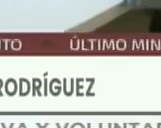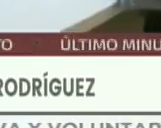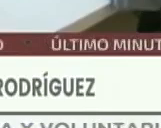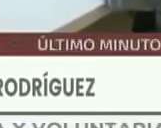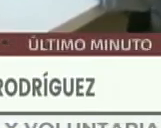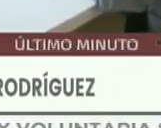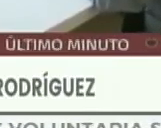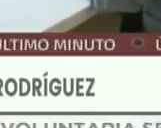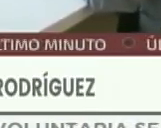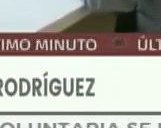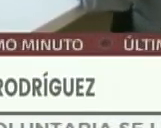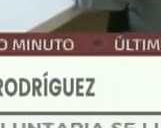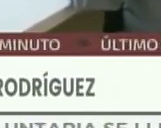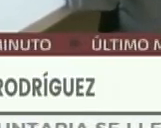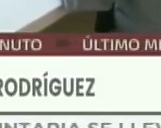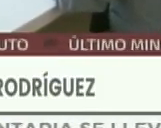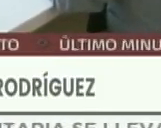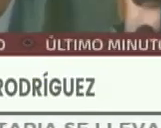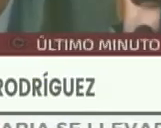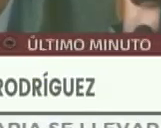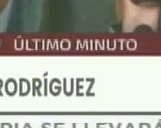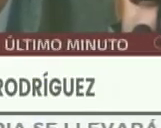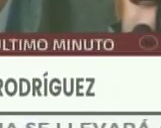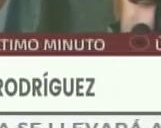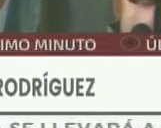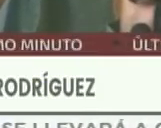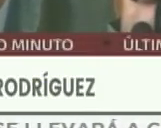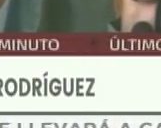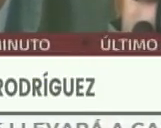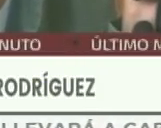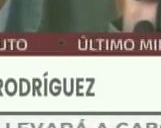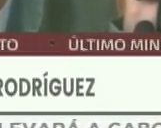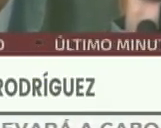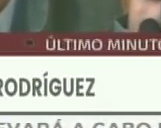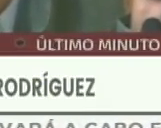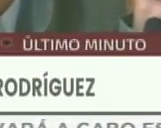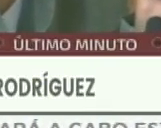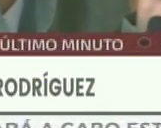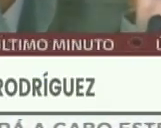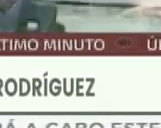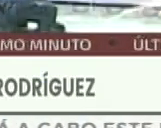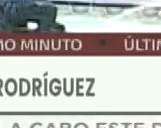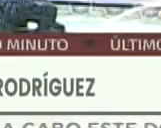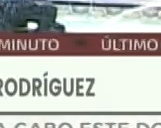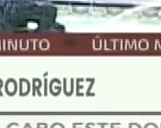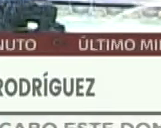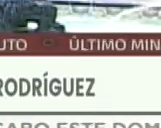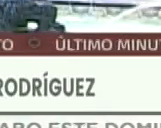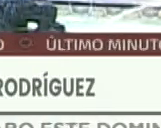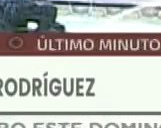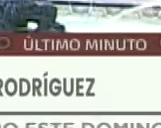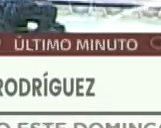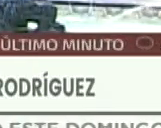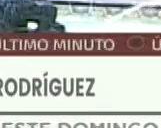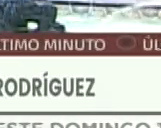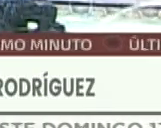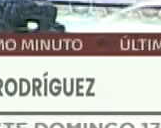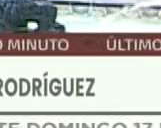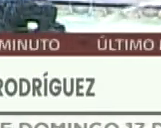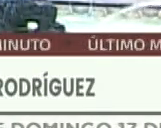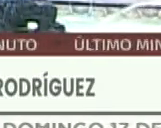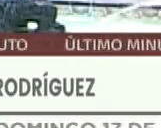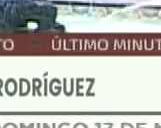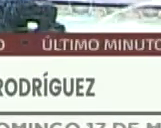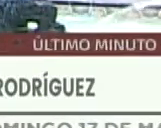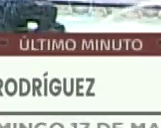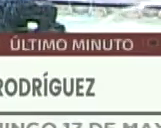4 horas se han registrado 37 nuevos casos en Venezuela, llevándonos a